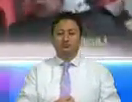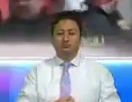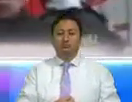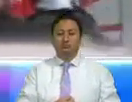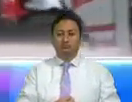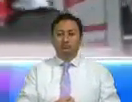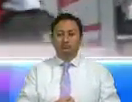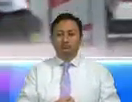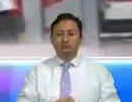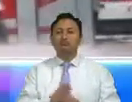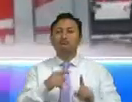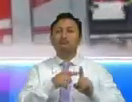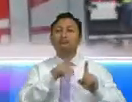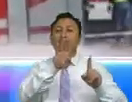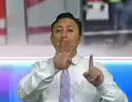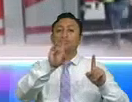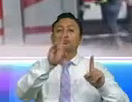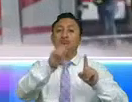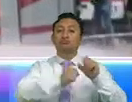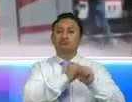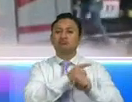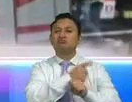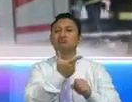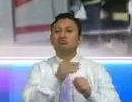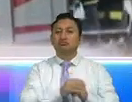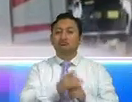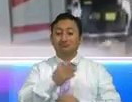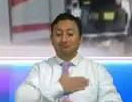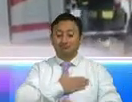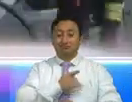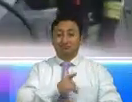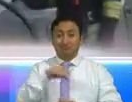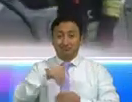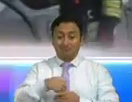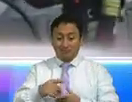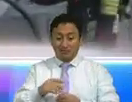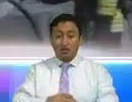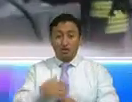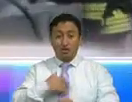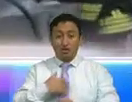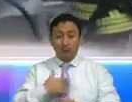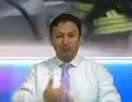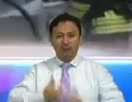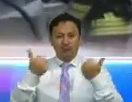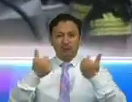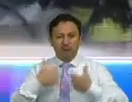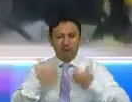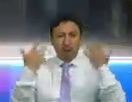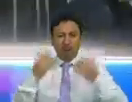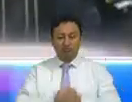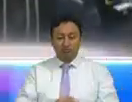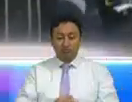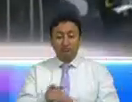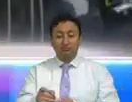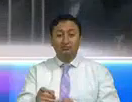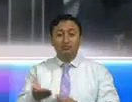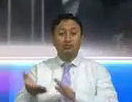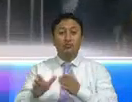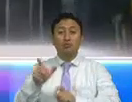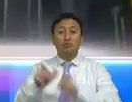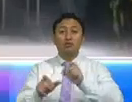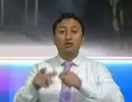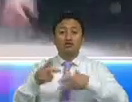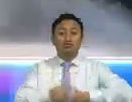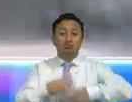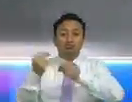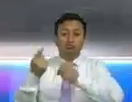el sujeto de 47 años pretendía suicidarse en el hecho en forma de protesta para detener la muerte de los inmigrantes que